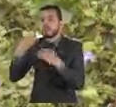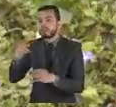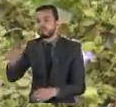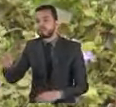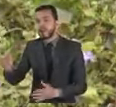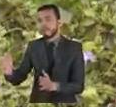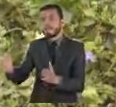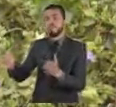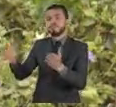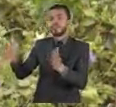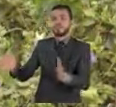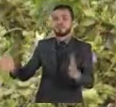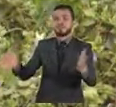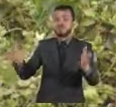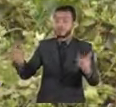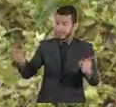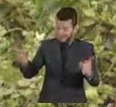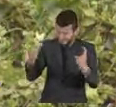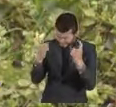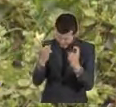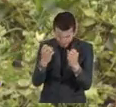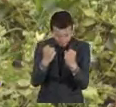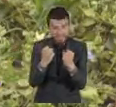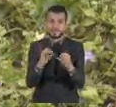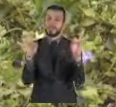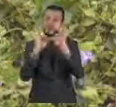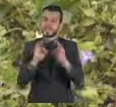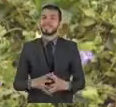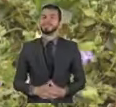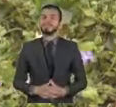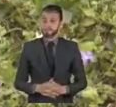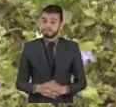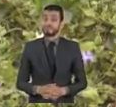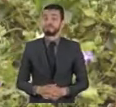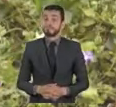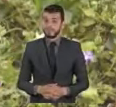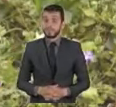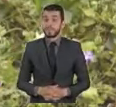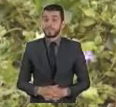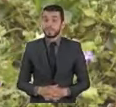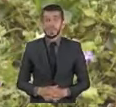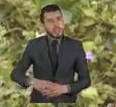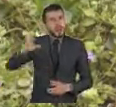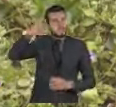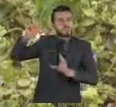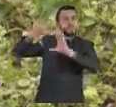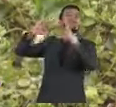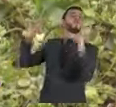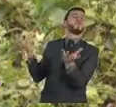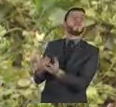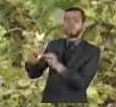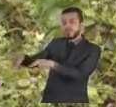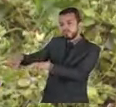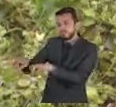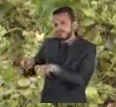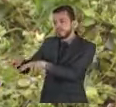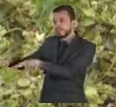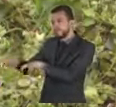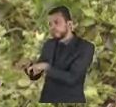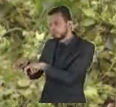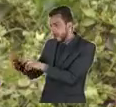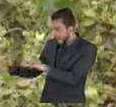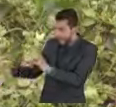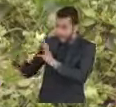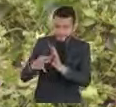Y ese es otro cambio fundamental. Las áreas metropolitanas en el mundo se han hecho para mejorar la calidad de vida de